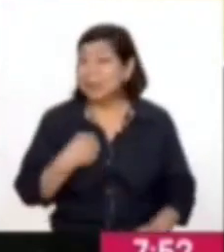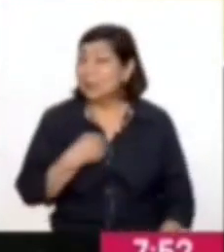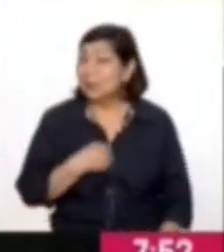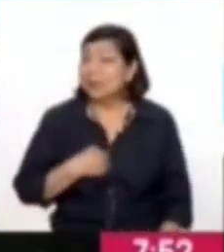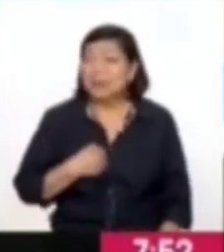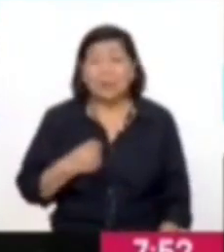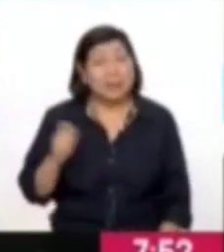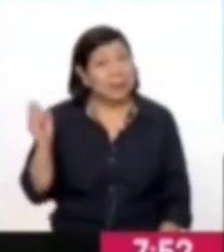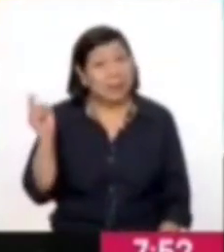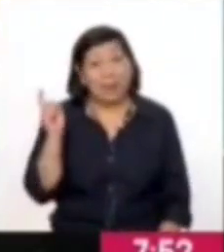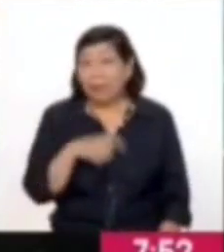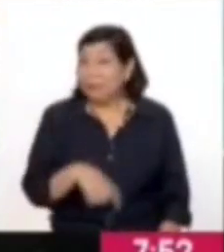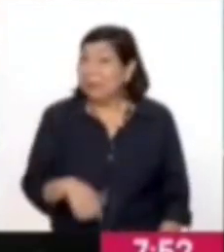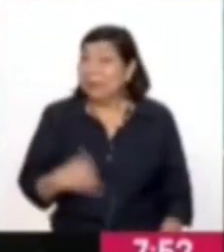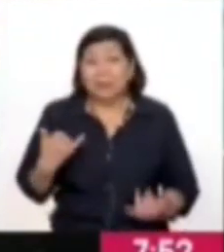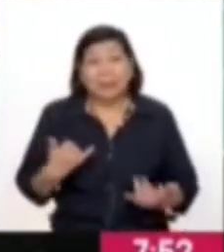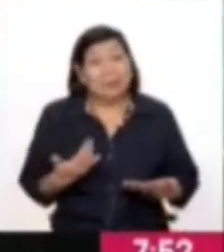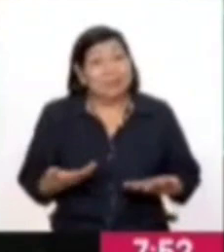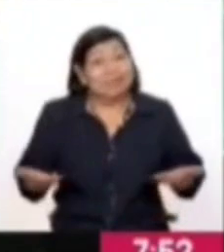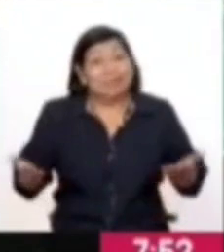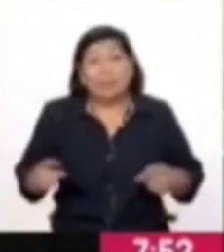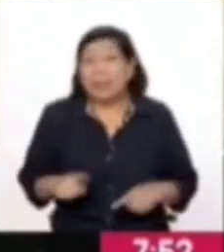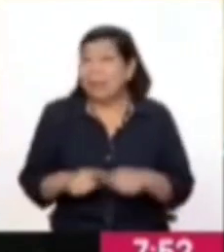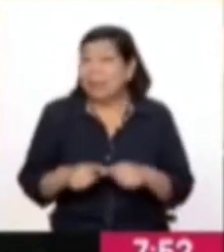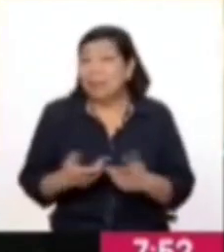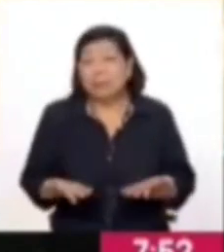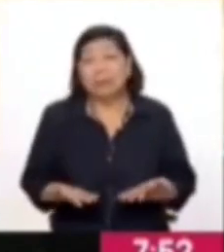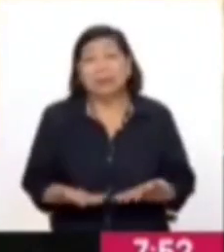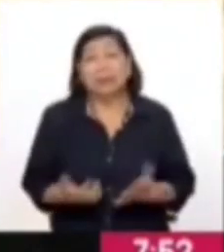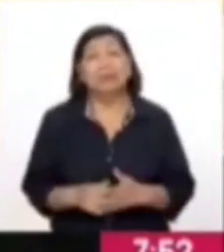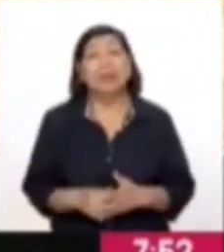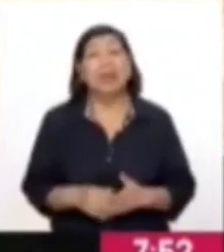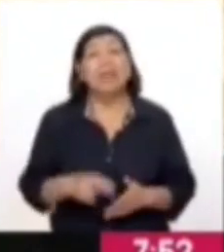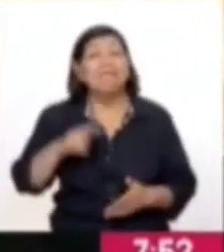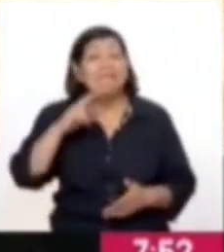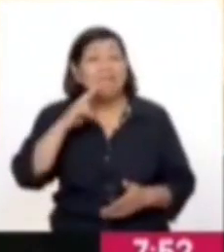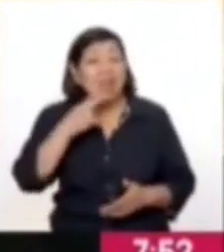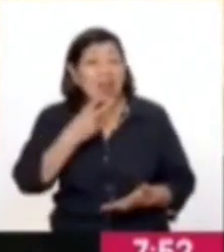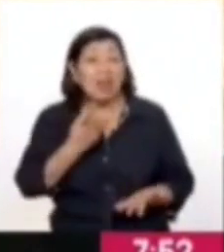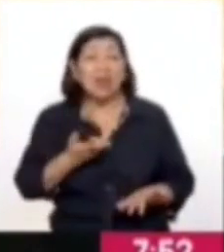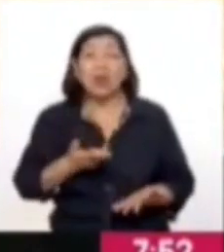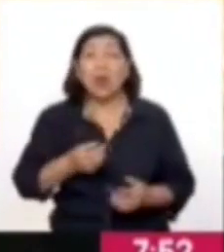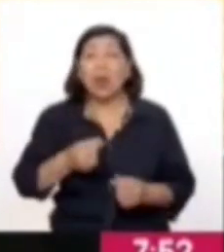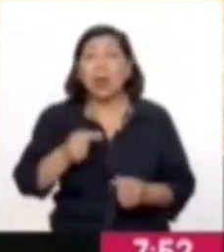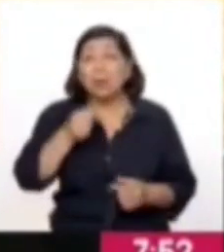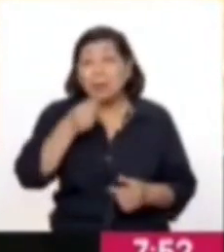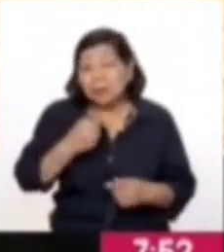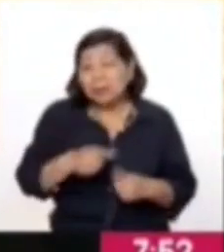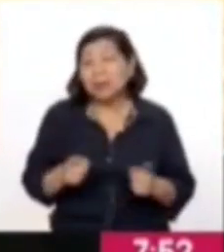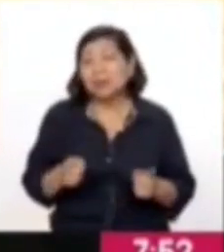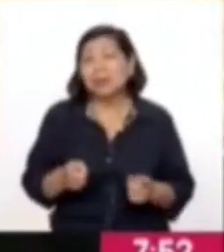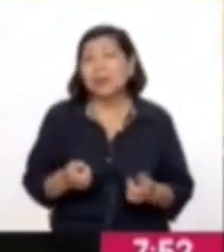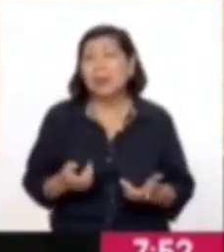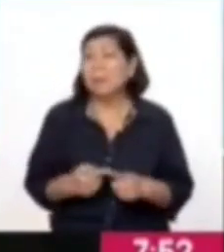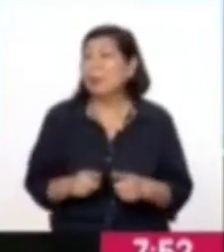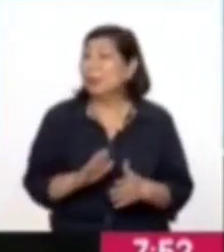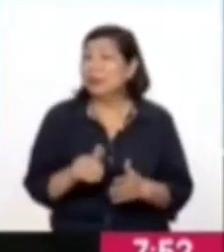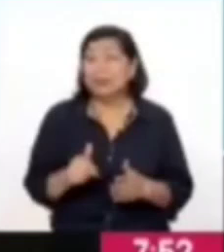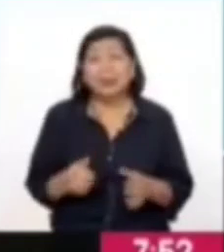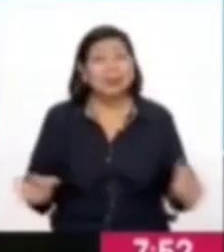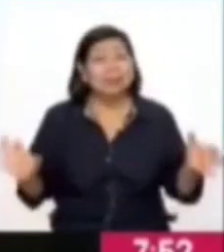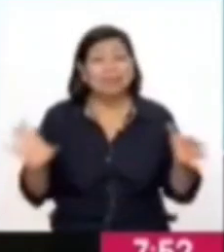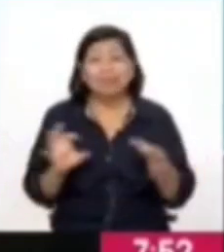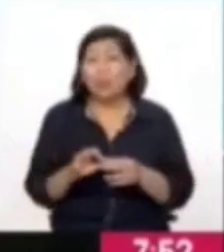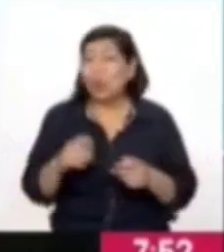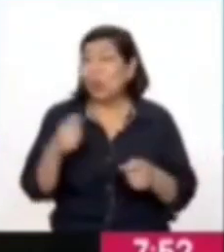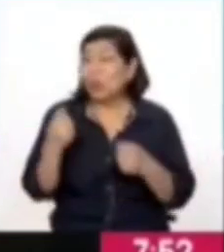terrible. Es Sí, terrible la situación en Ica, sí, ¿no? Que depende de sí. eso, de la industria vitivinícola, de la agroindustria ciertamente, pero al final todo está enlazado